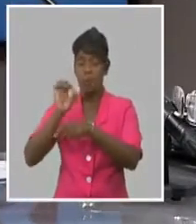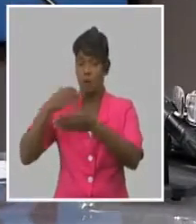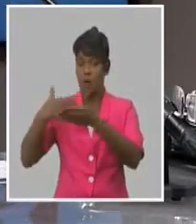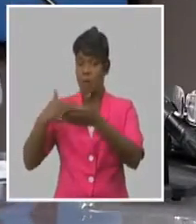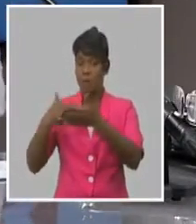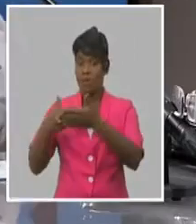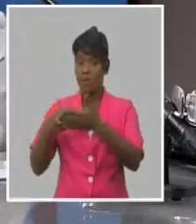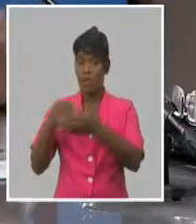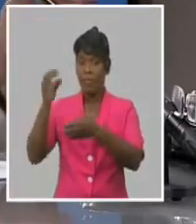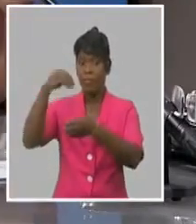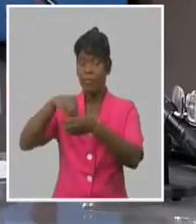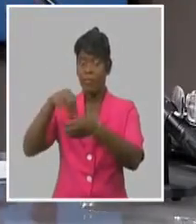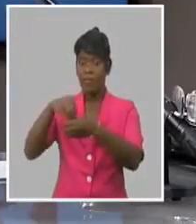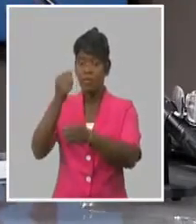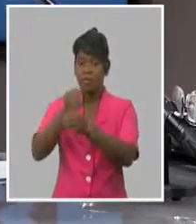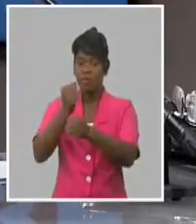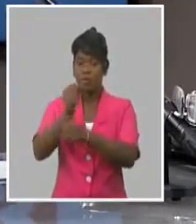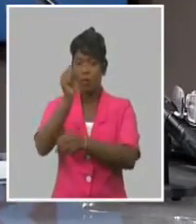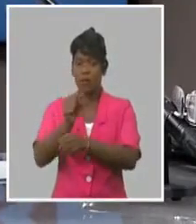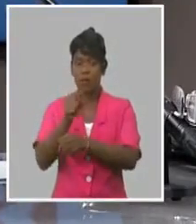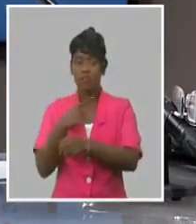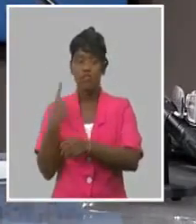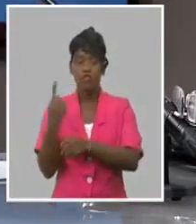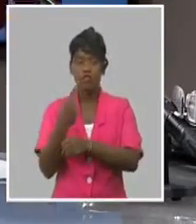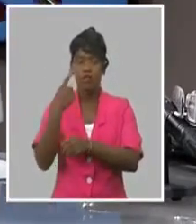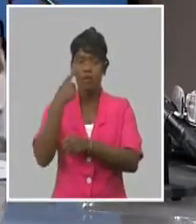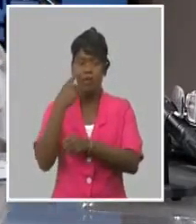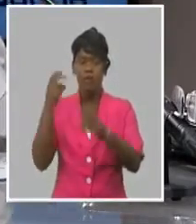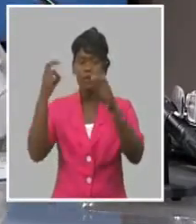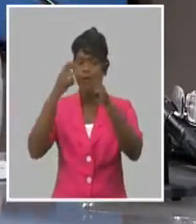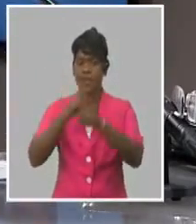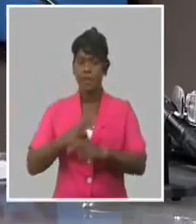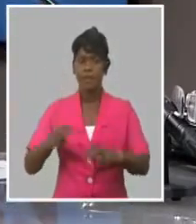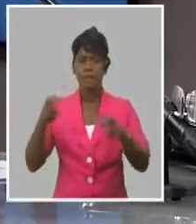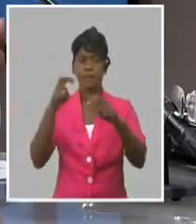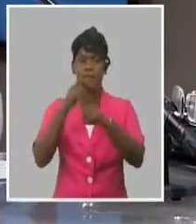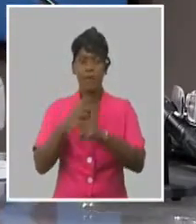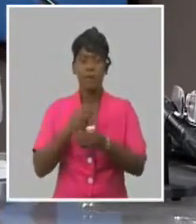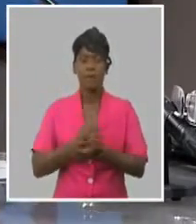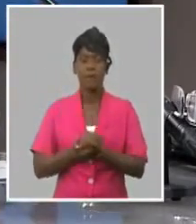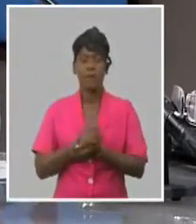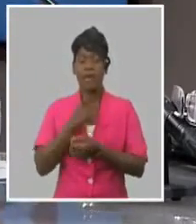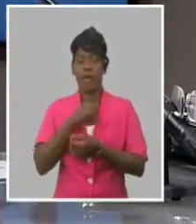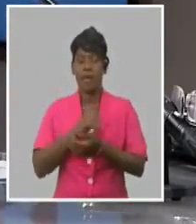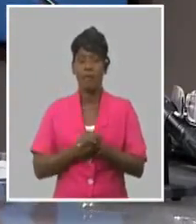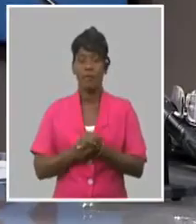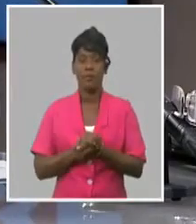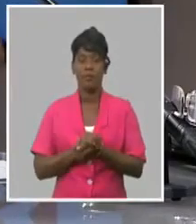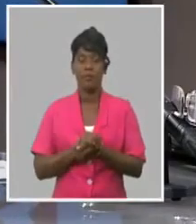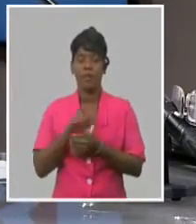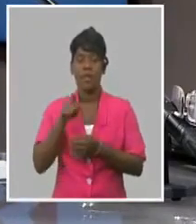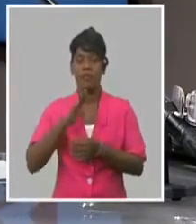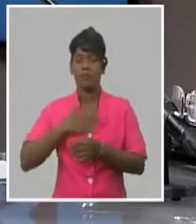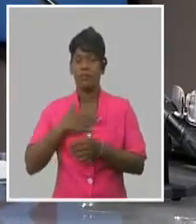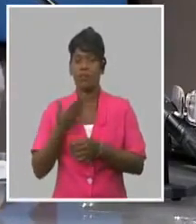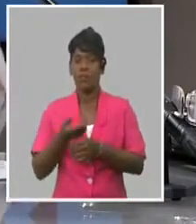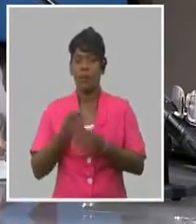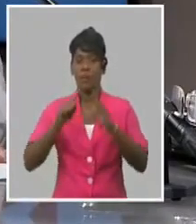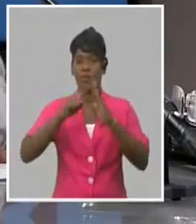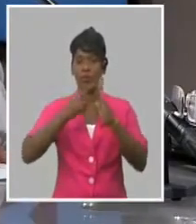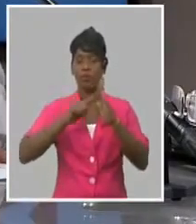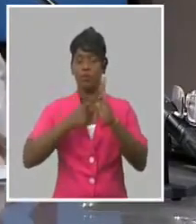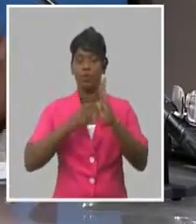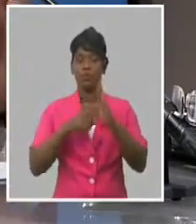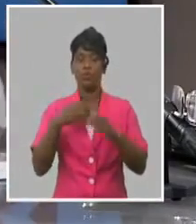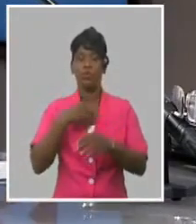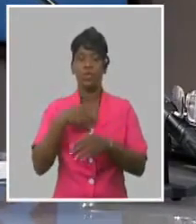los trabajadores. A eso le hemos puesto cualquier cantidad de límites. Cumplir con los indicadores directivos, un salario, tres salarios, no sé qué,